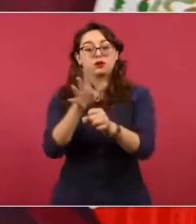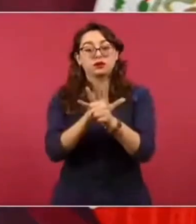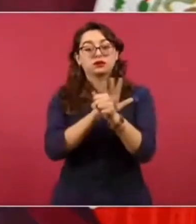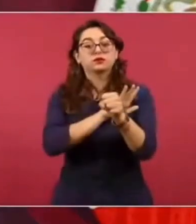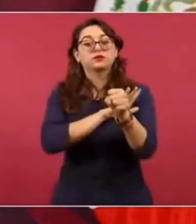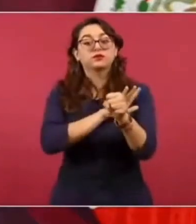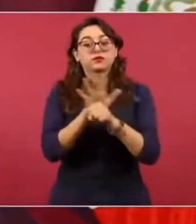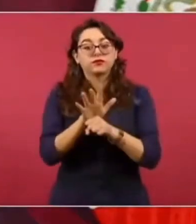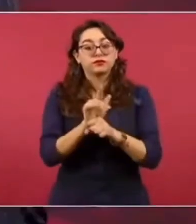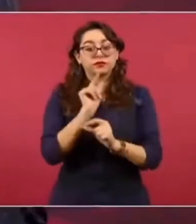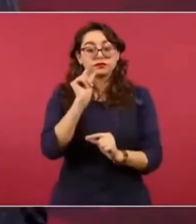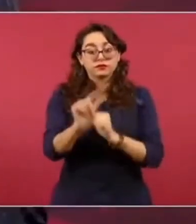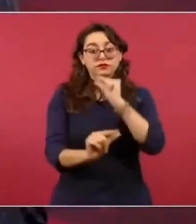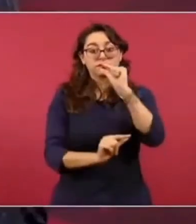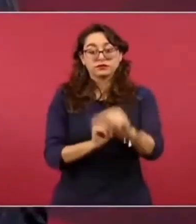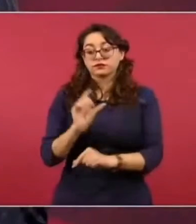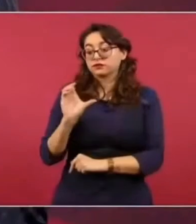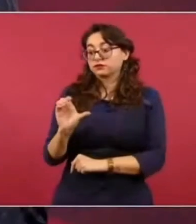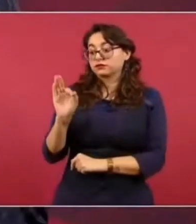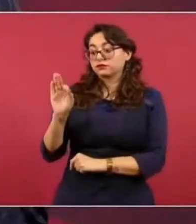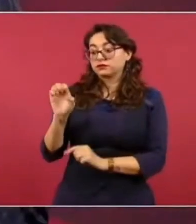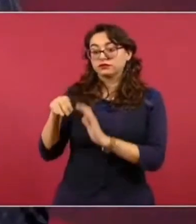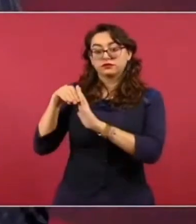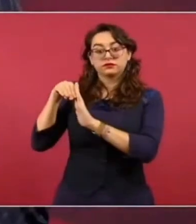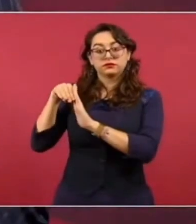desaparecer a la Comisión Federal.